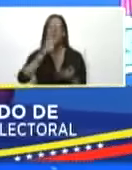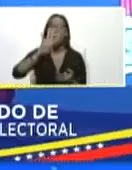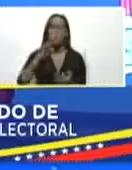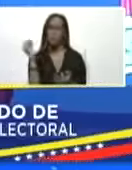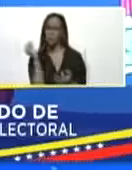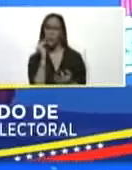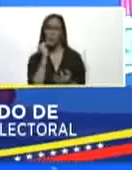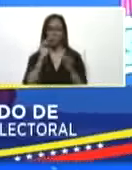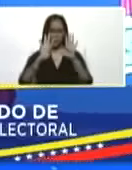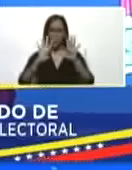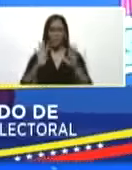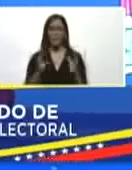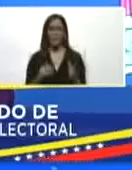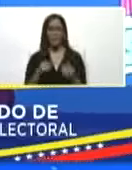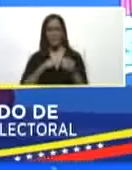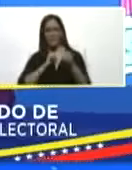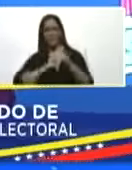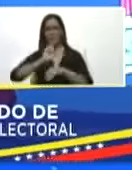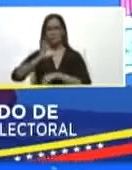nueve que lanzó la derecha.